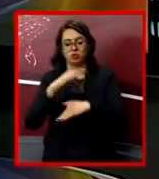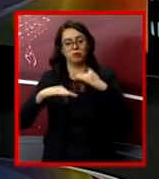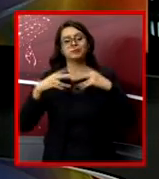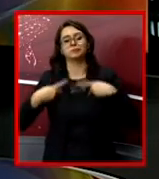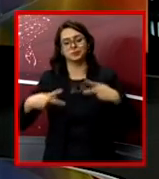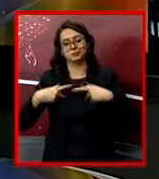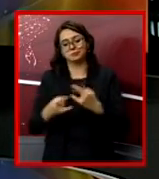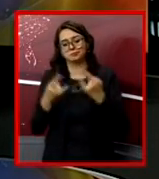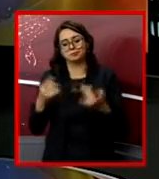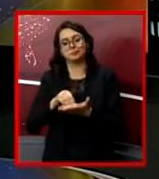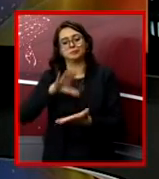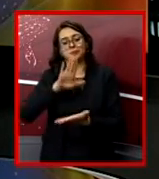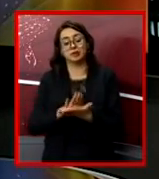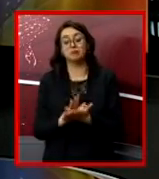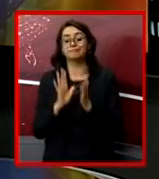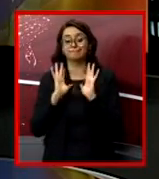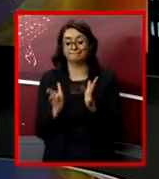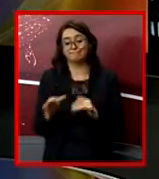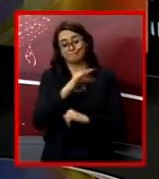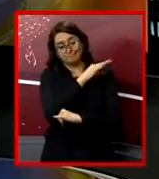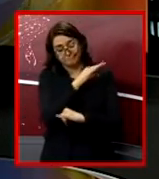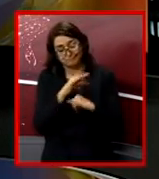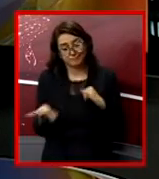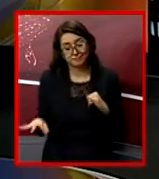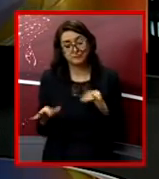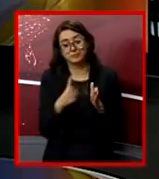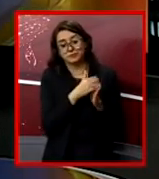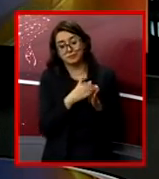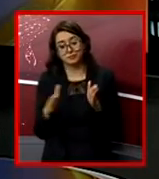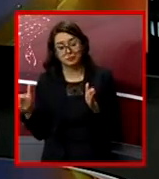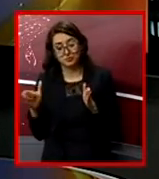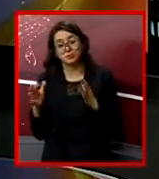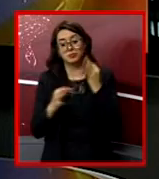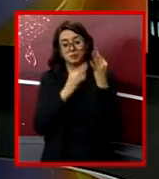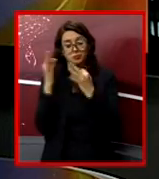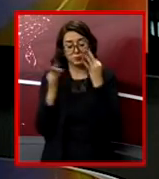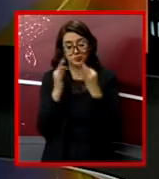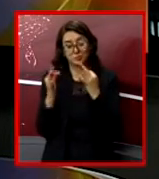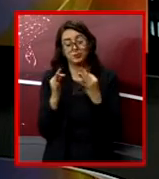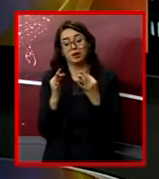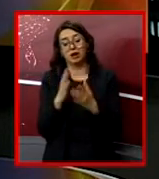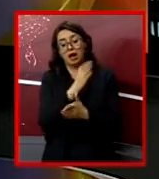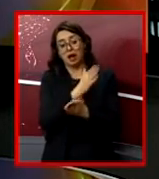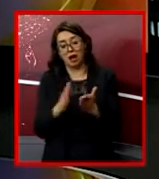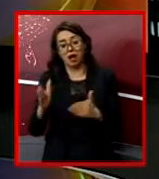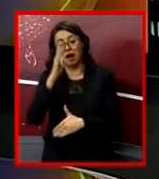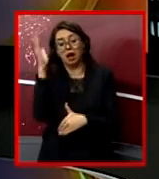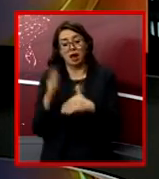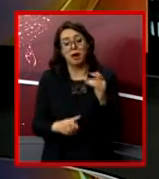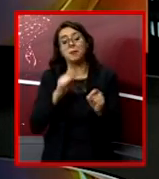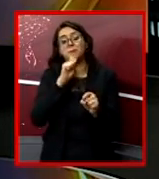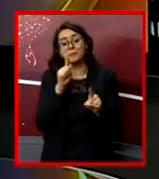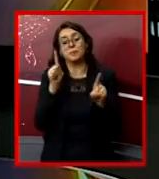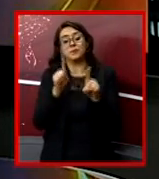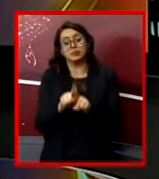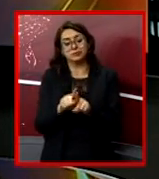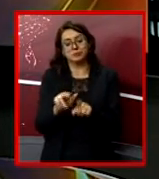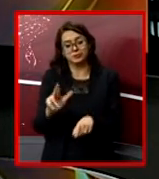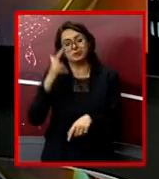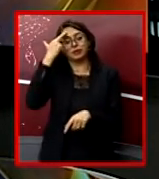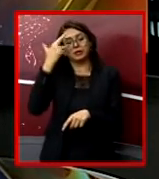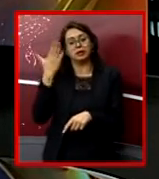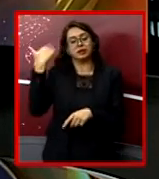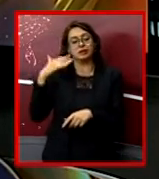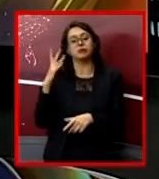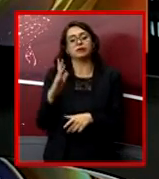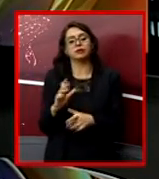todas y todos nosotros. Estamos llegando al final de esta serie de programas, o de este programa al menos, en donde hemos recordado lo ocurrido en el Congreso